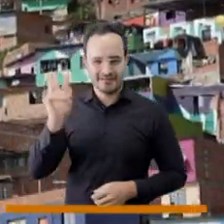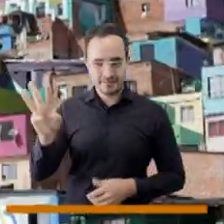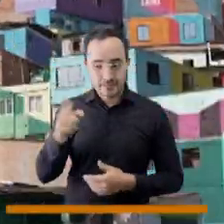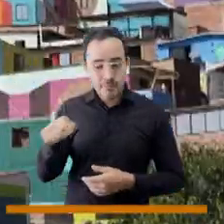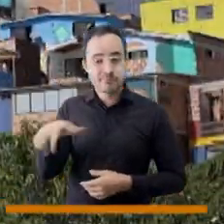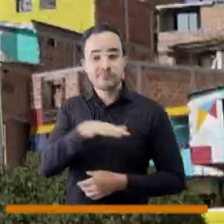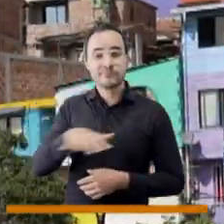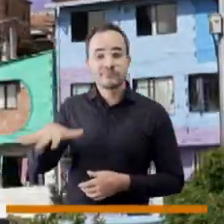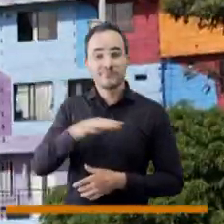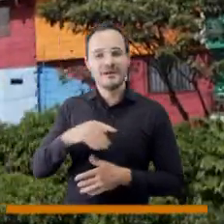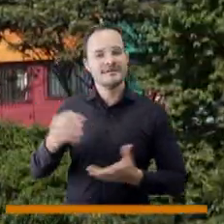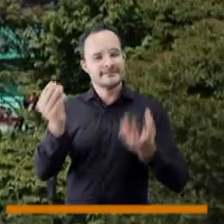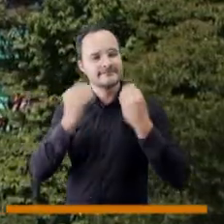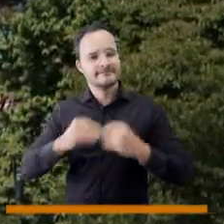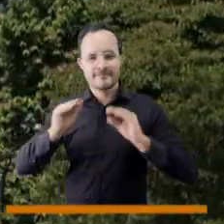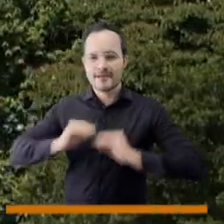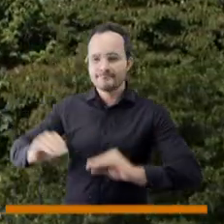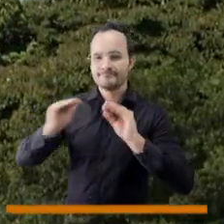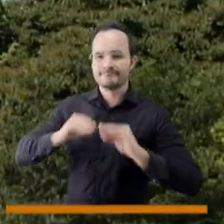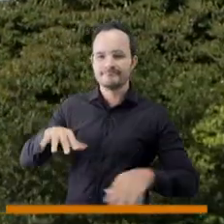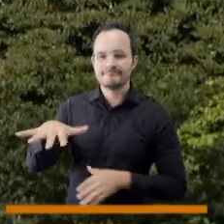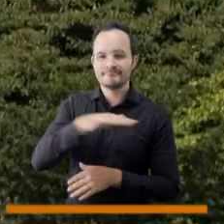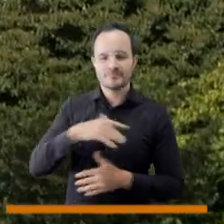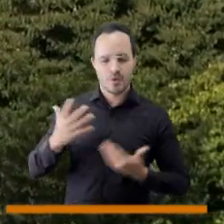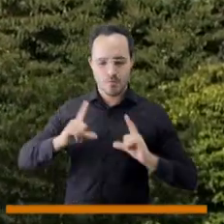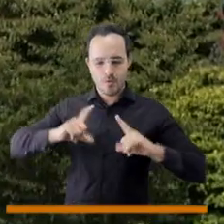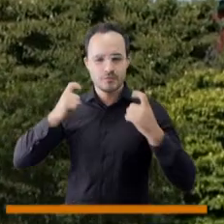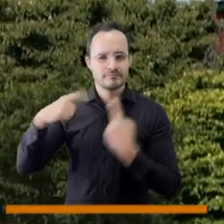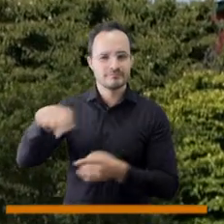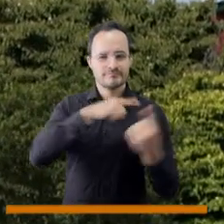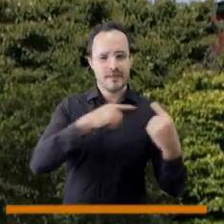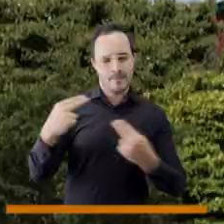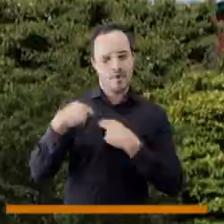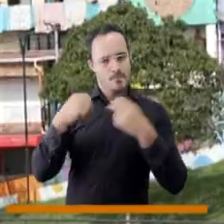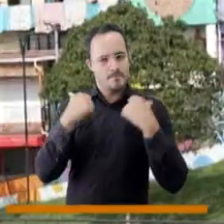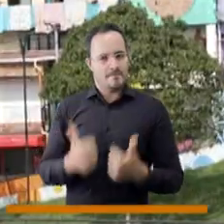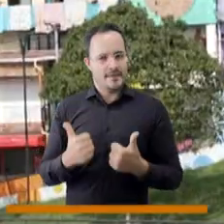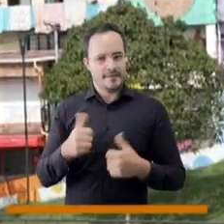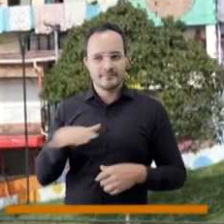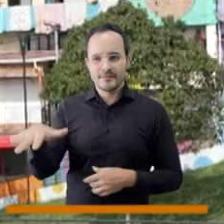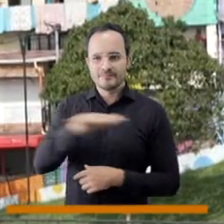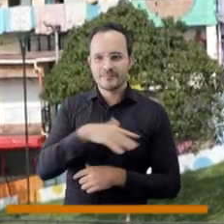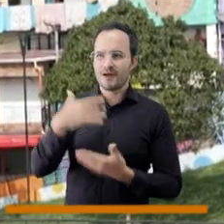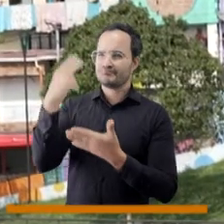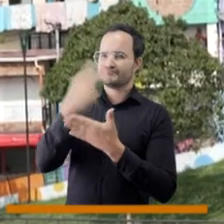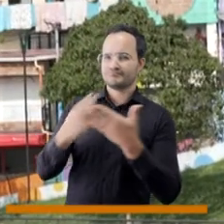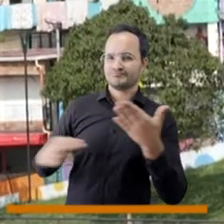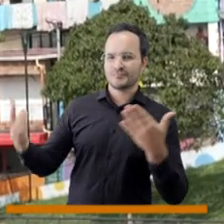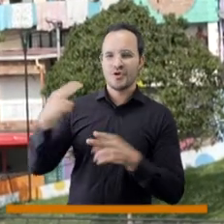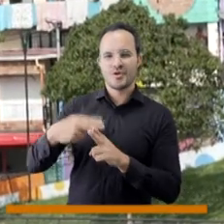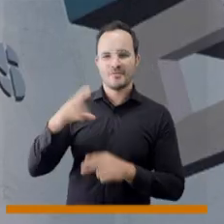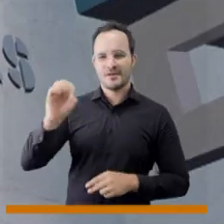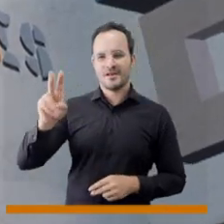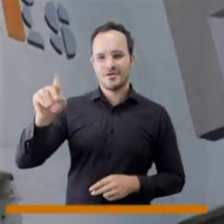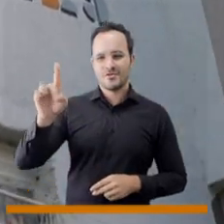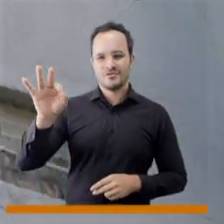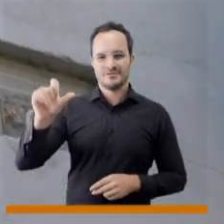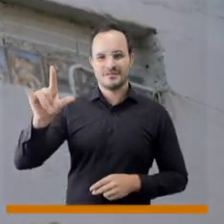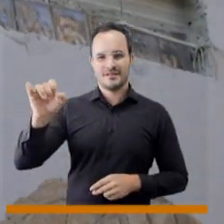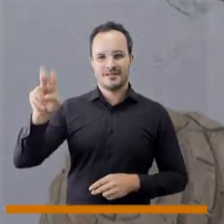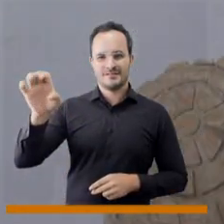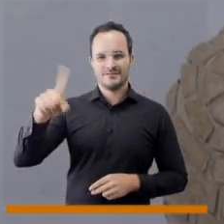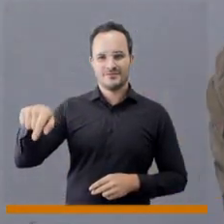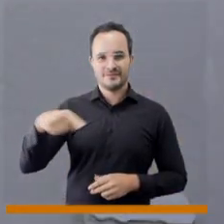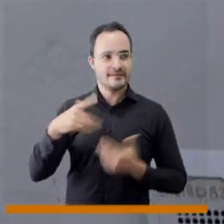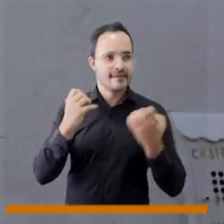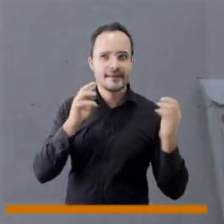Aquí se están capacitando para ofrecer un servicio de turismo responsable a las personas que quieran conocer el macro mural llamado